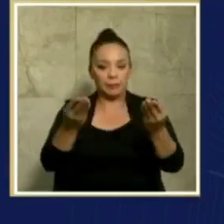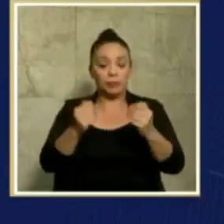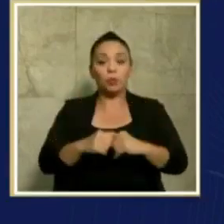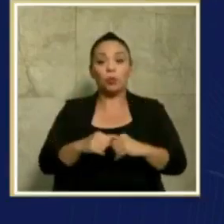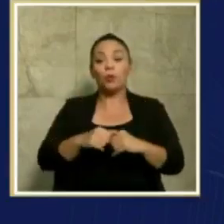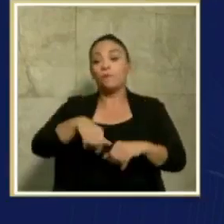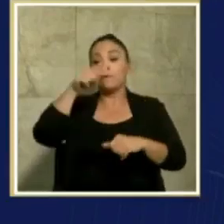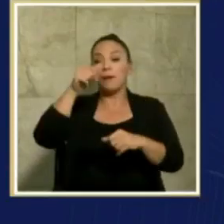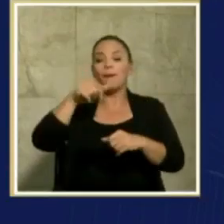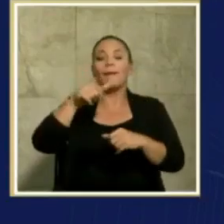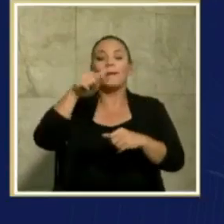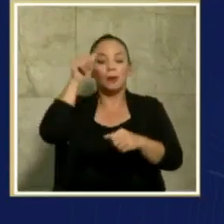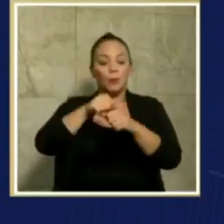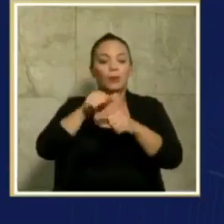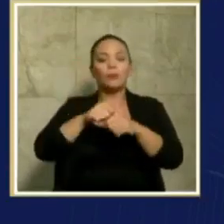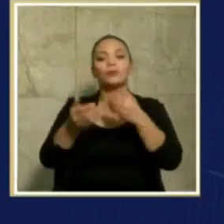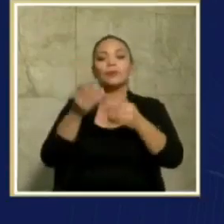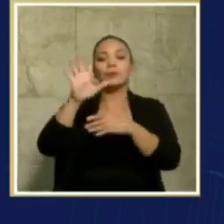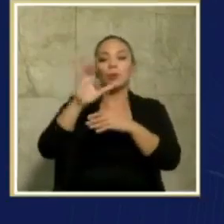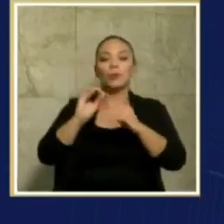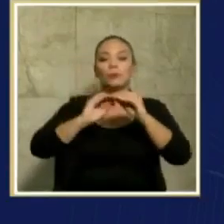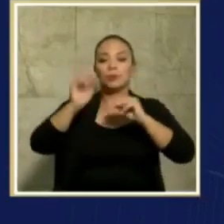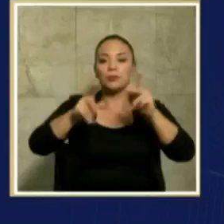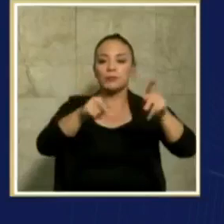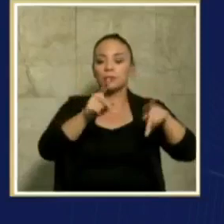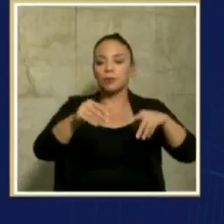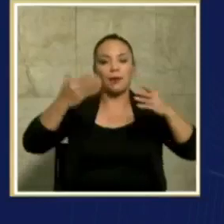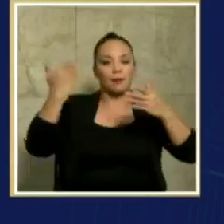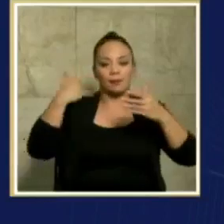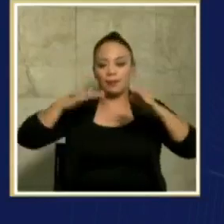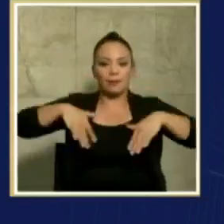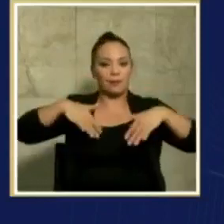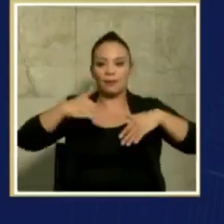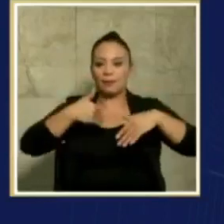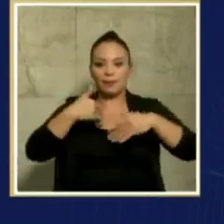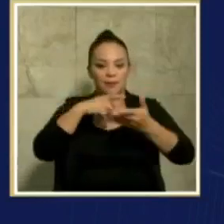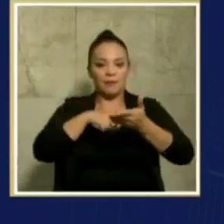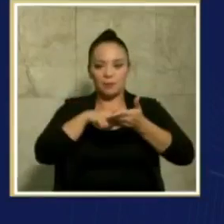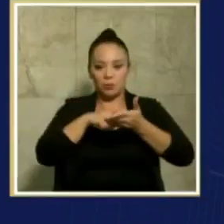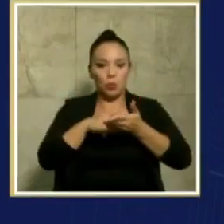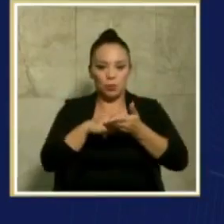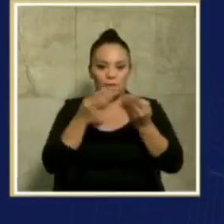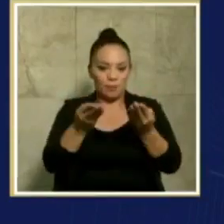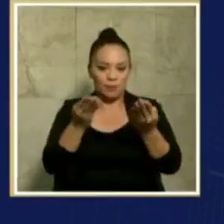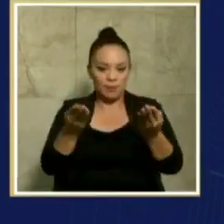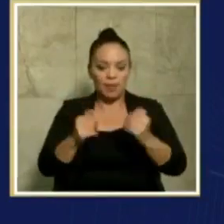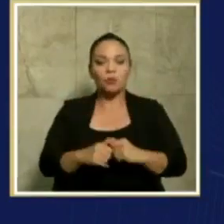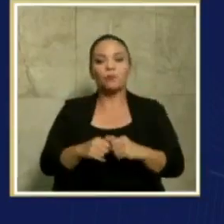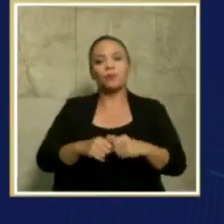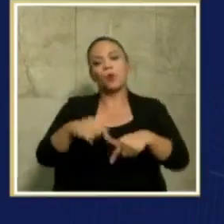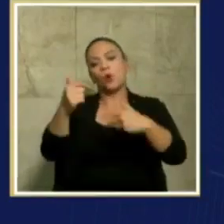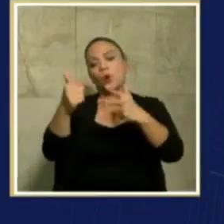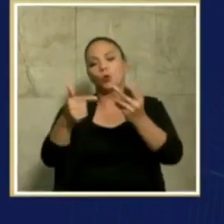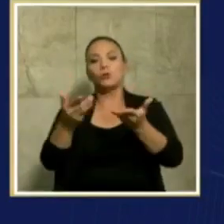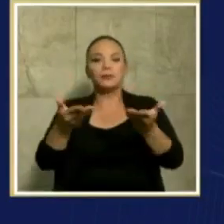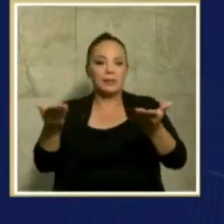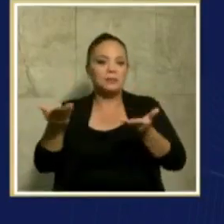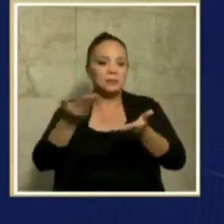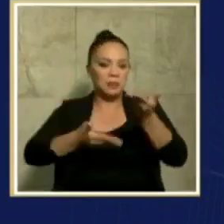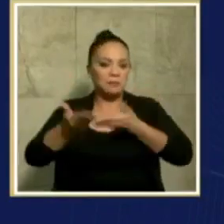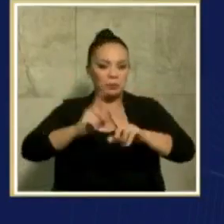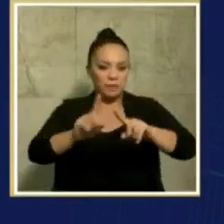casi el 50% de la gente desocupada no tenía ese requisito, entre otros de los servicios que se han implementado en el marco de